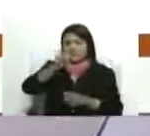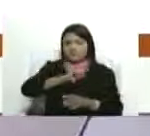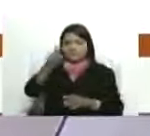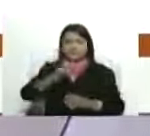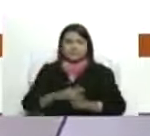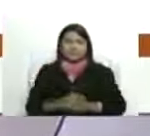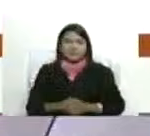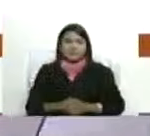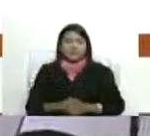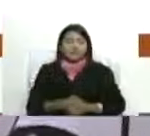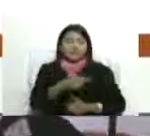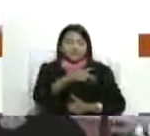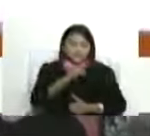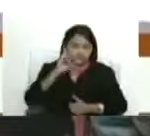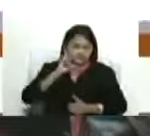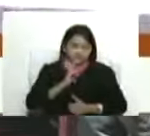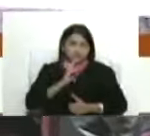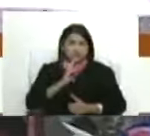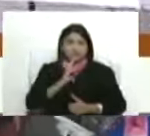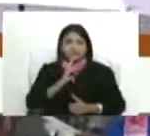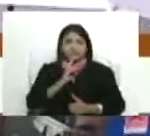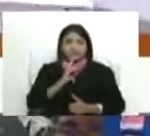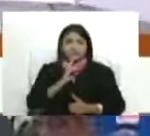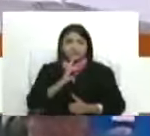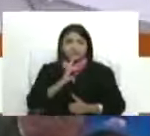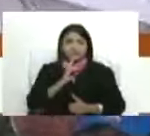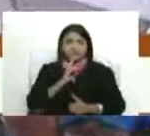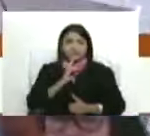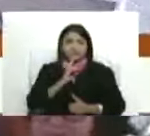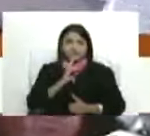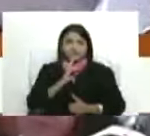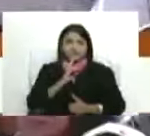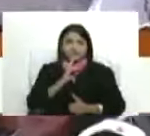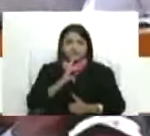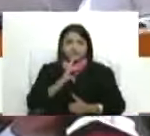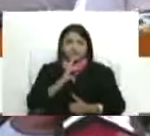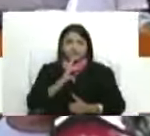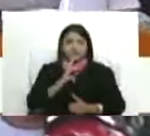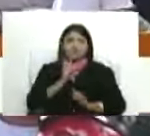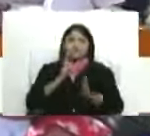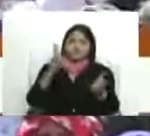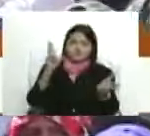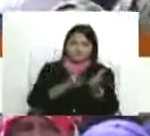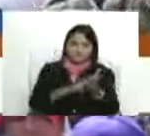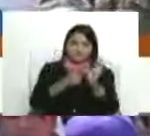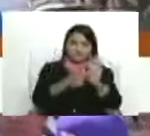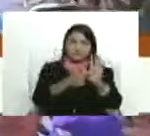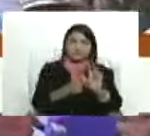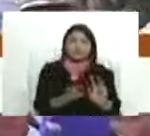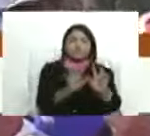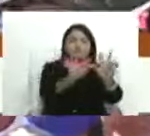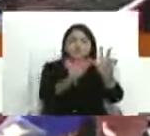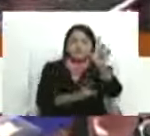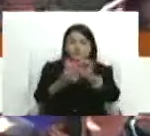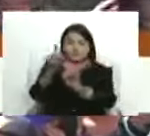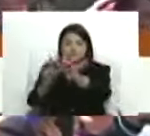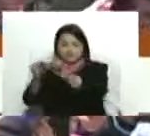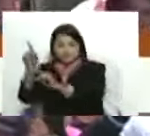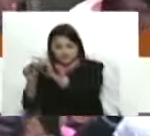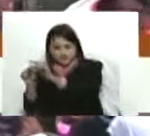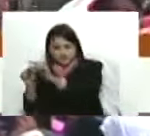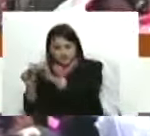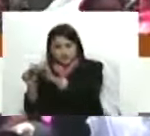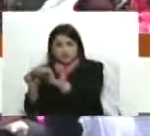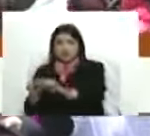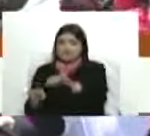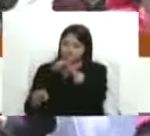en que el libertador Simón Bolívar decretó la octava estrella y en esa octava